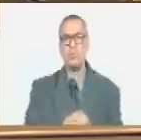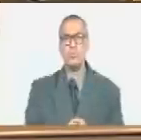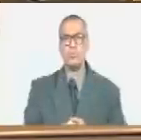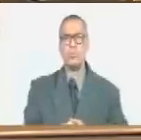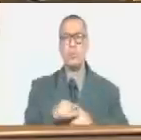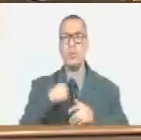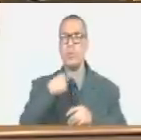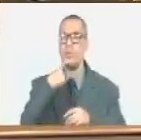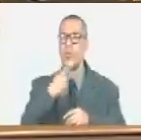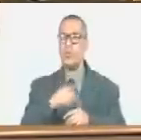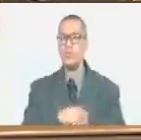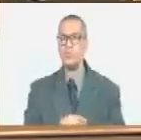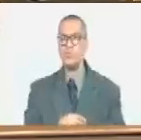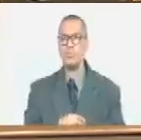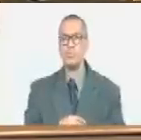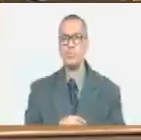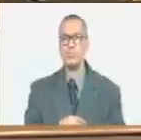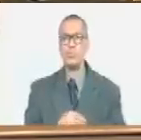Se oirá